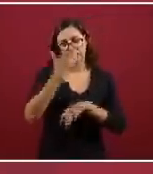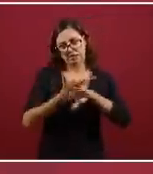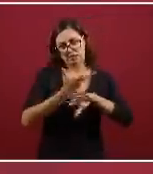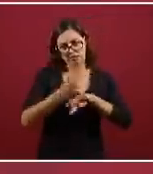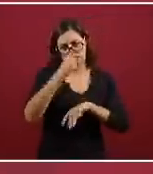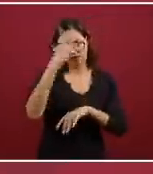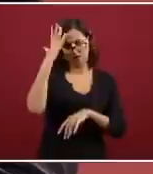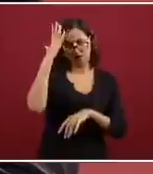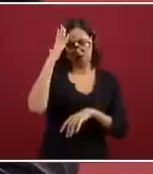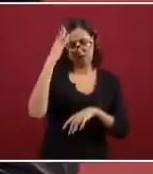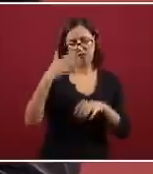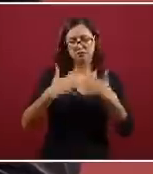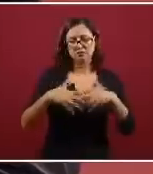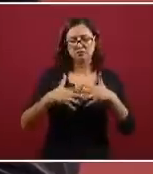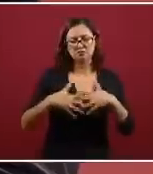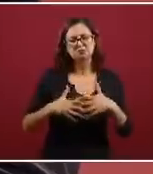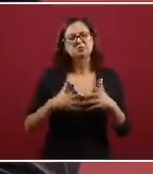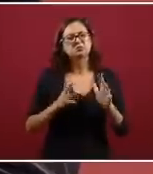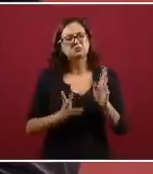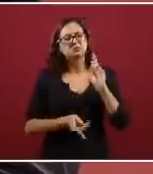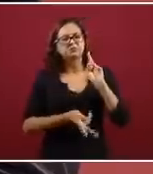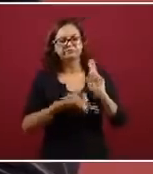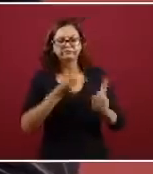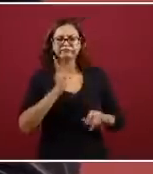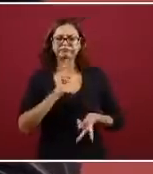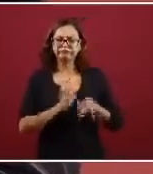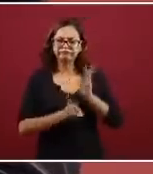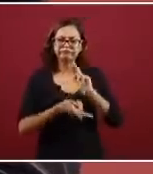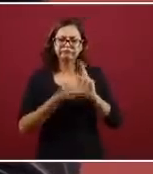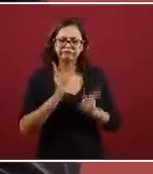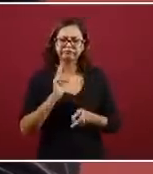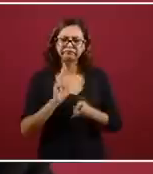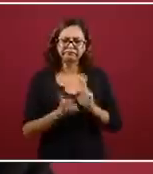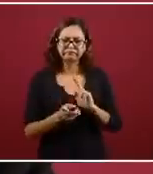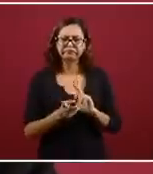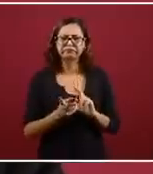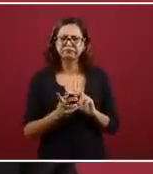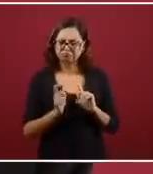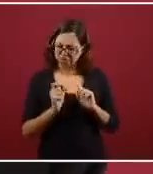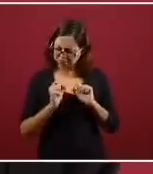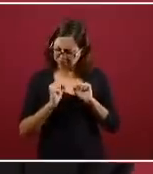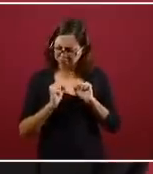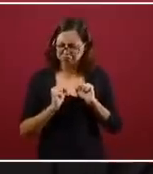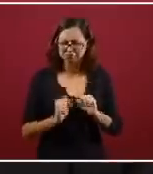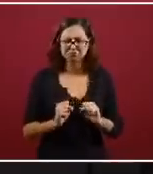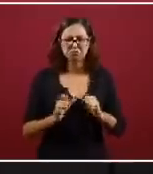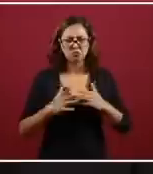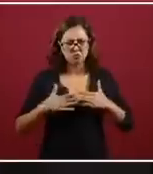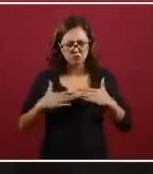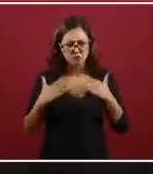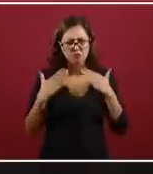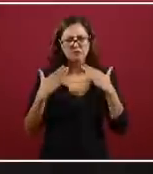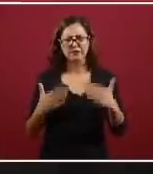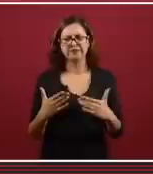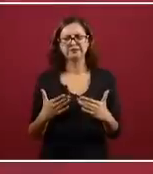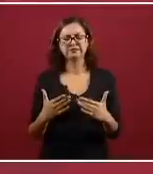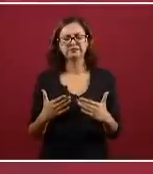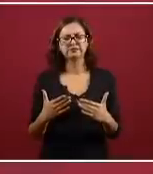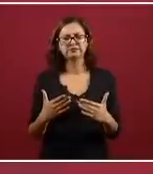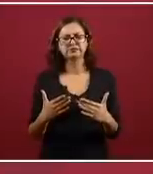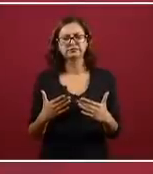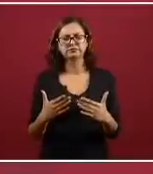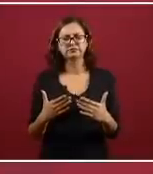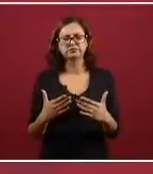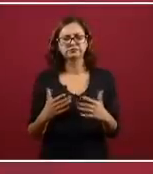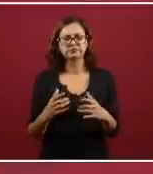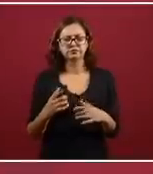Unidos, hemos hablado y le hemos dado garantías de que en